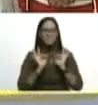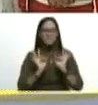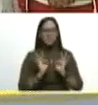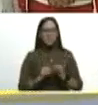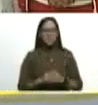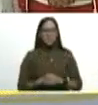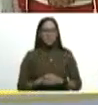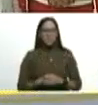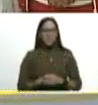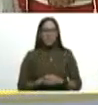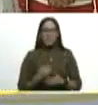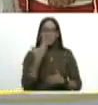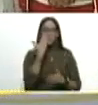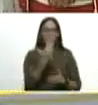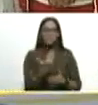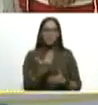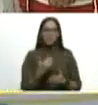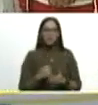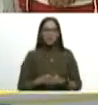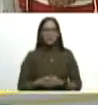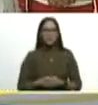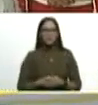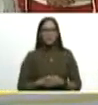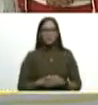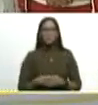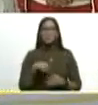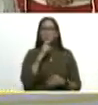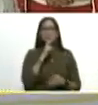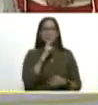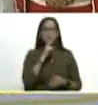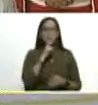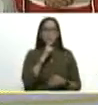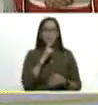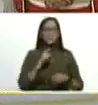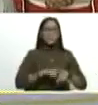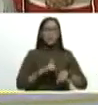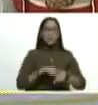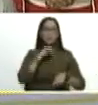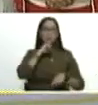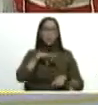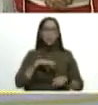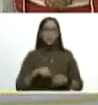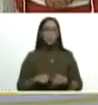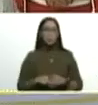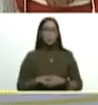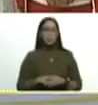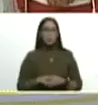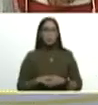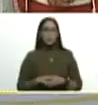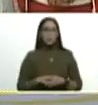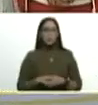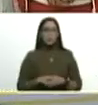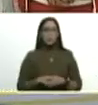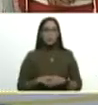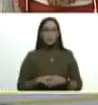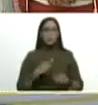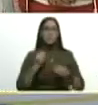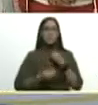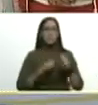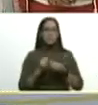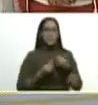para enfrentarla. Y las dificultades de ese tiempo histórico hicieron surgir desde